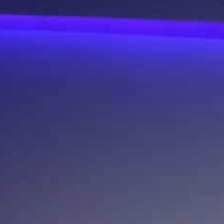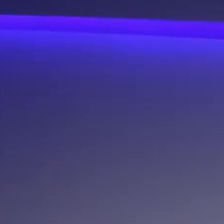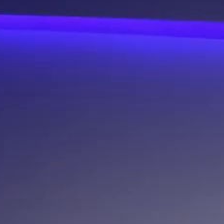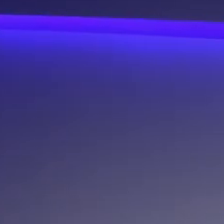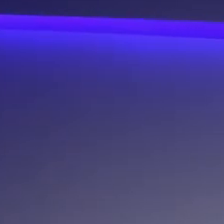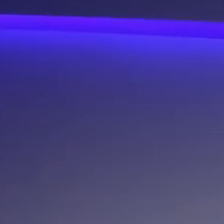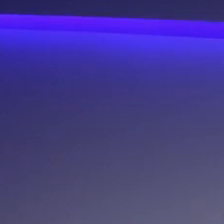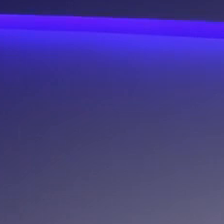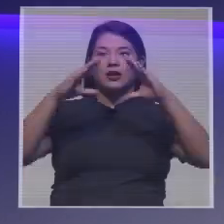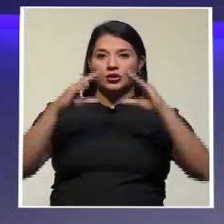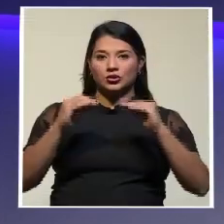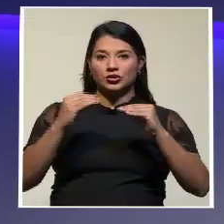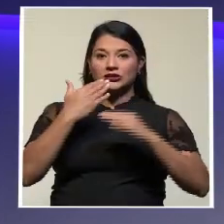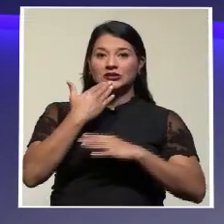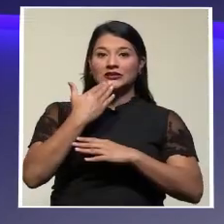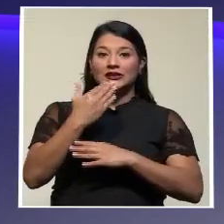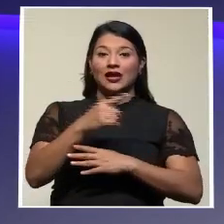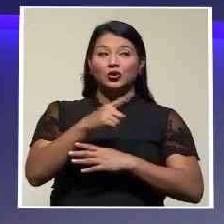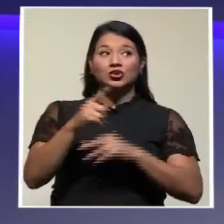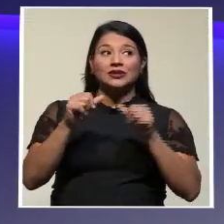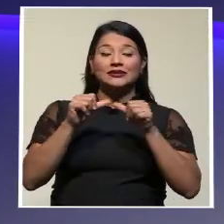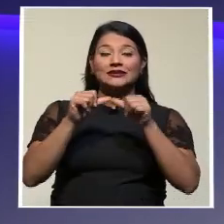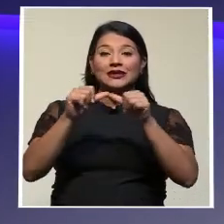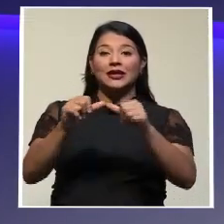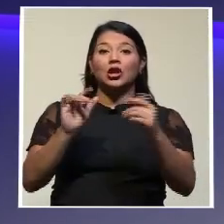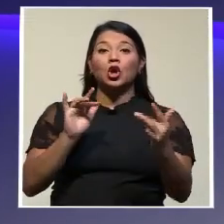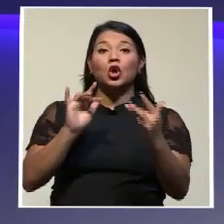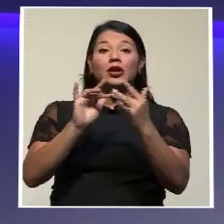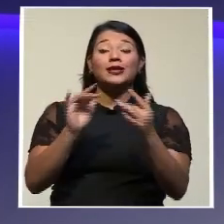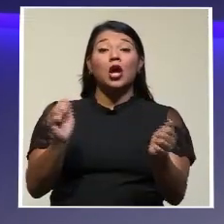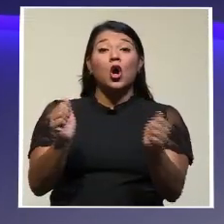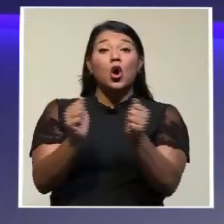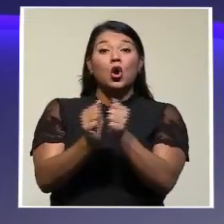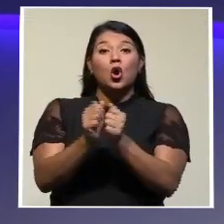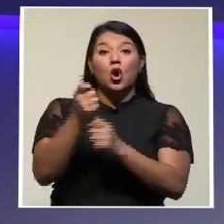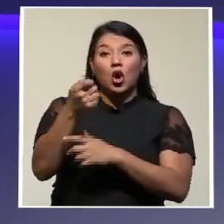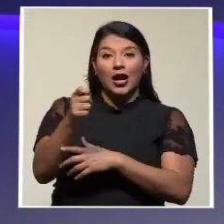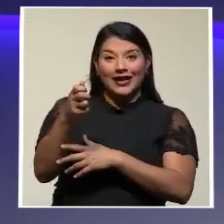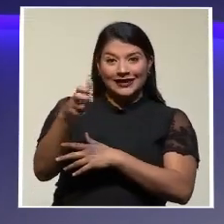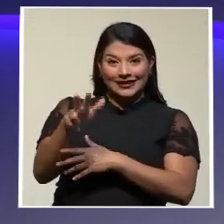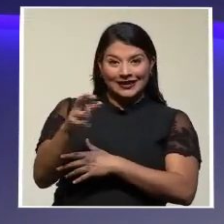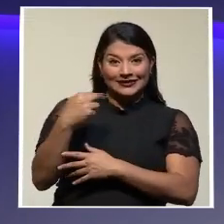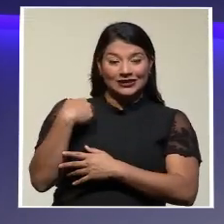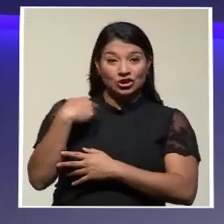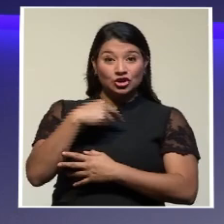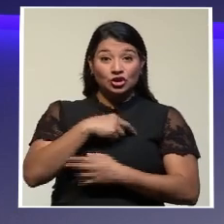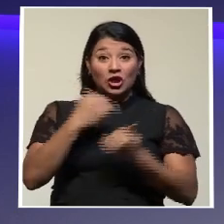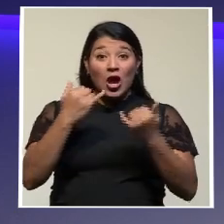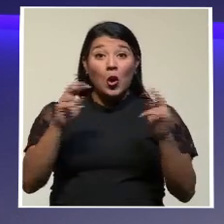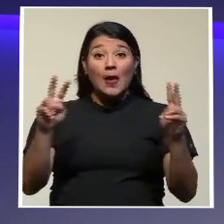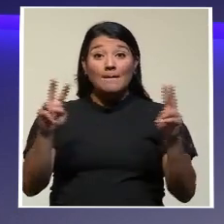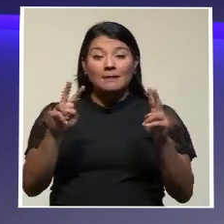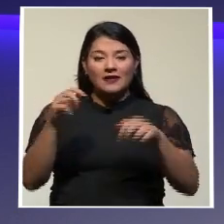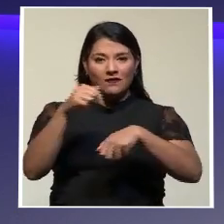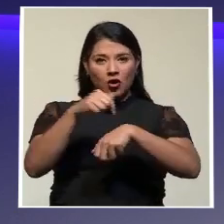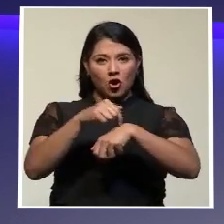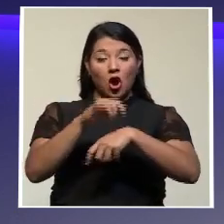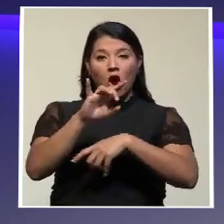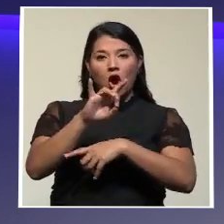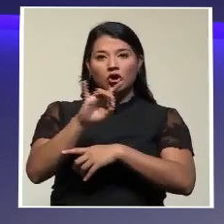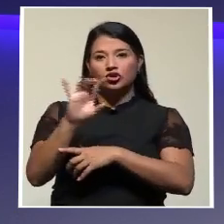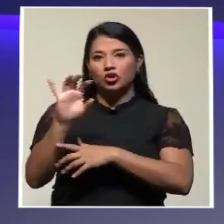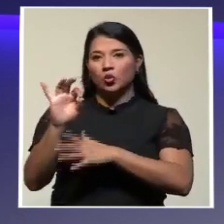Buenas noches, gracias por continuar conectados a la señal de Canal 13. Estamos en vivo a las 8:09 de la